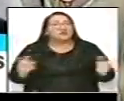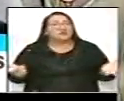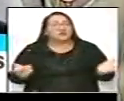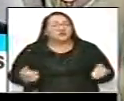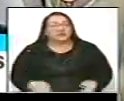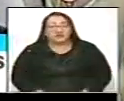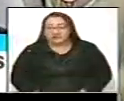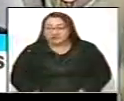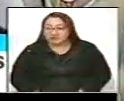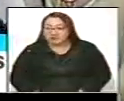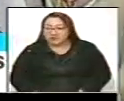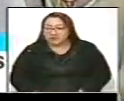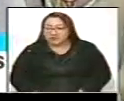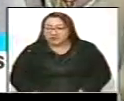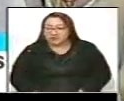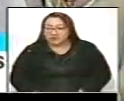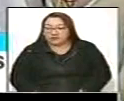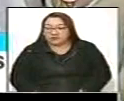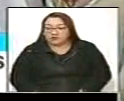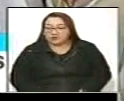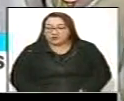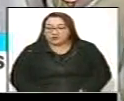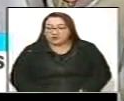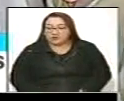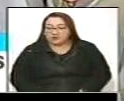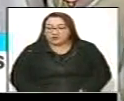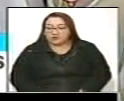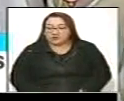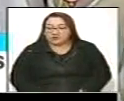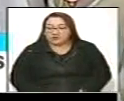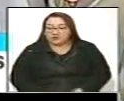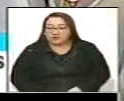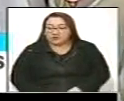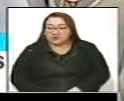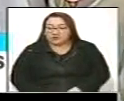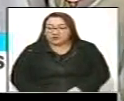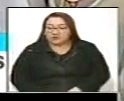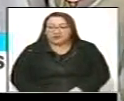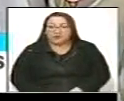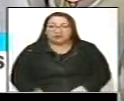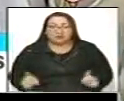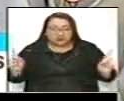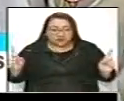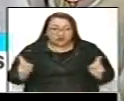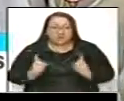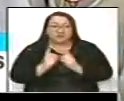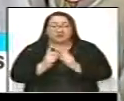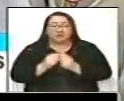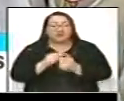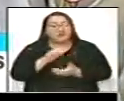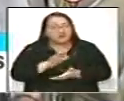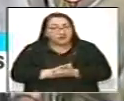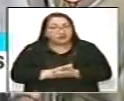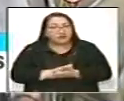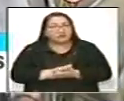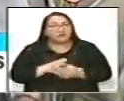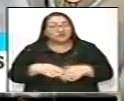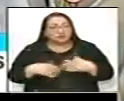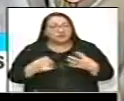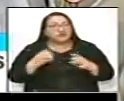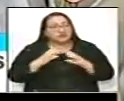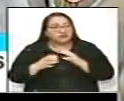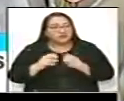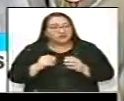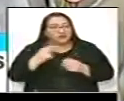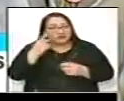ese encuentro es un encuentro que no ha terminado de producirse con serenidad y con capacidad